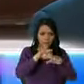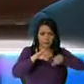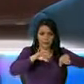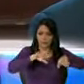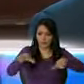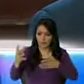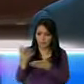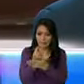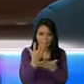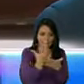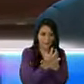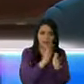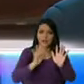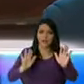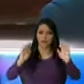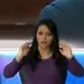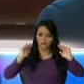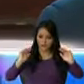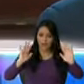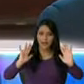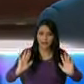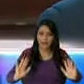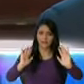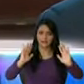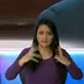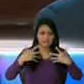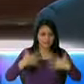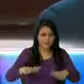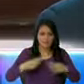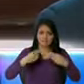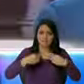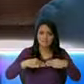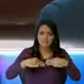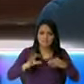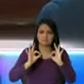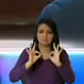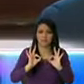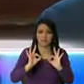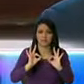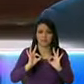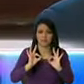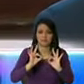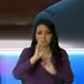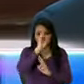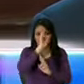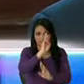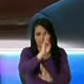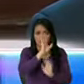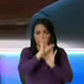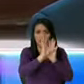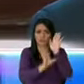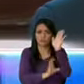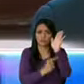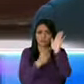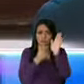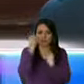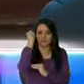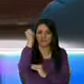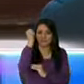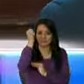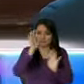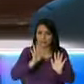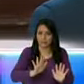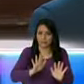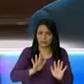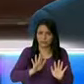candidato. Y hemos establecido todos los mecanismos en el marco del Estado Constitucional de Derechos y Justicias para